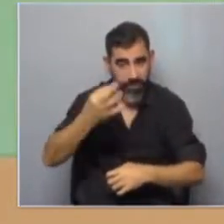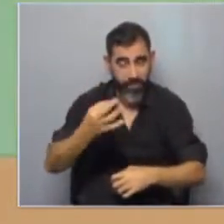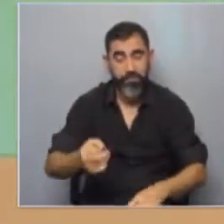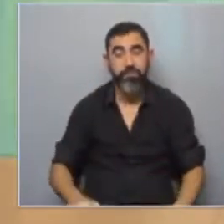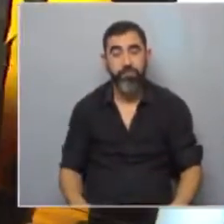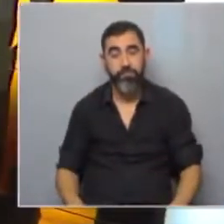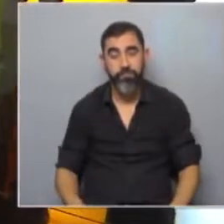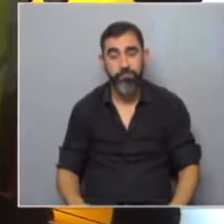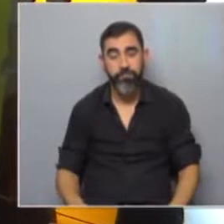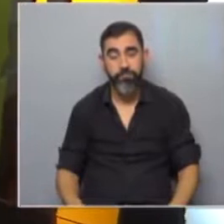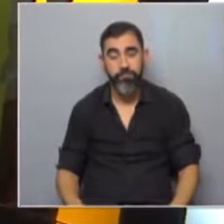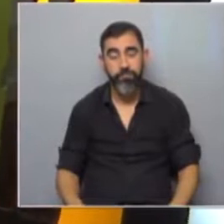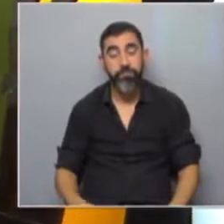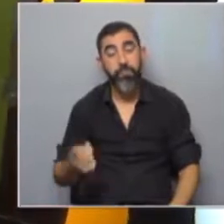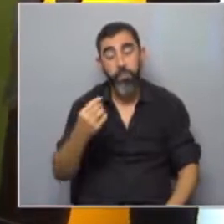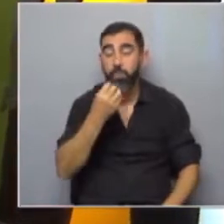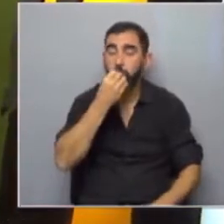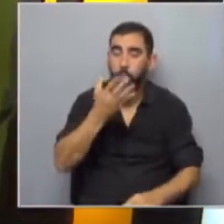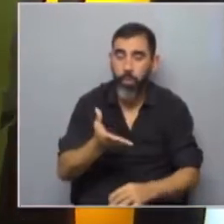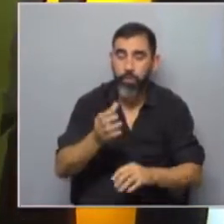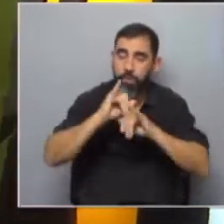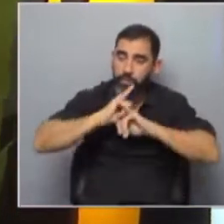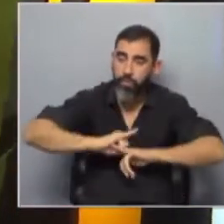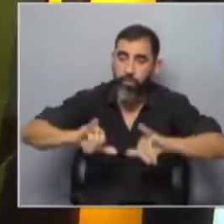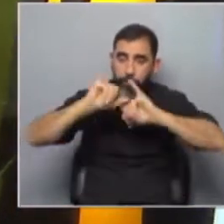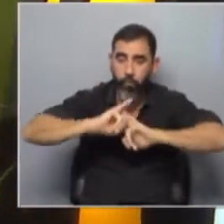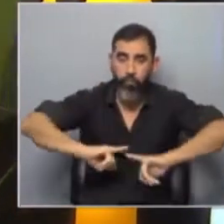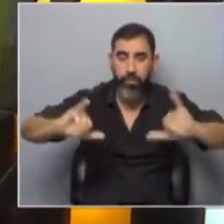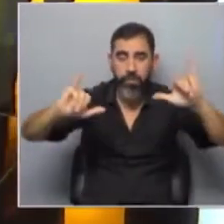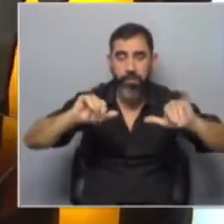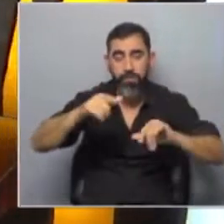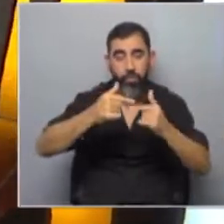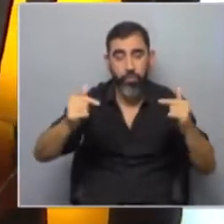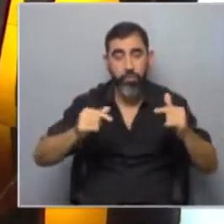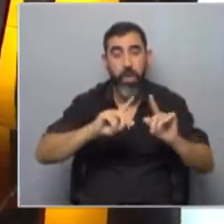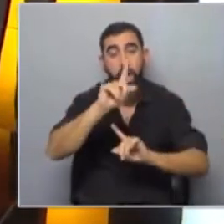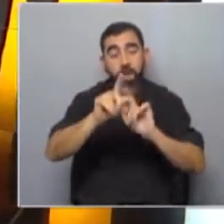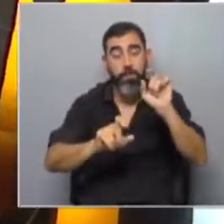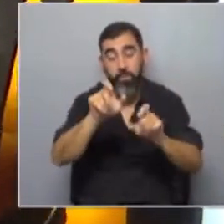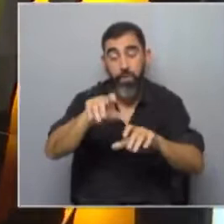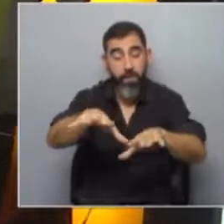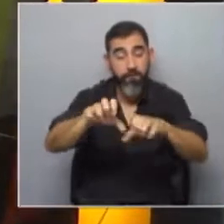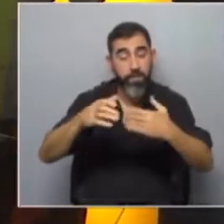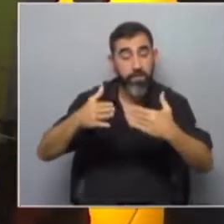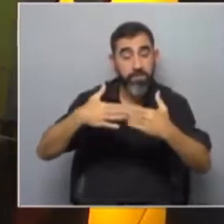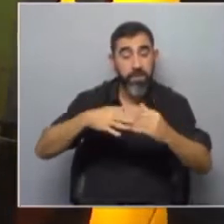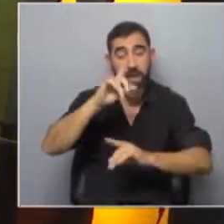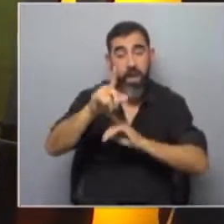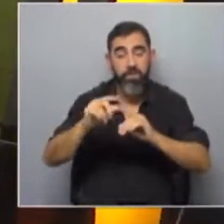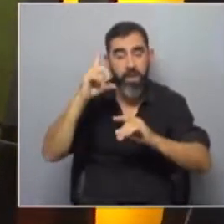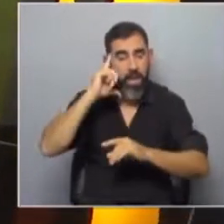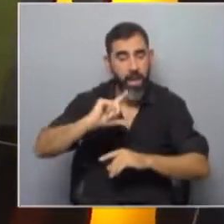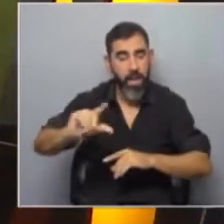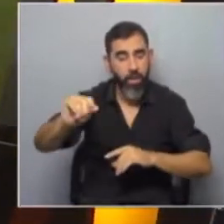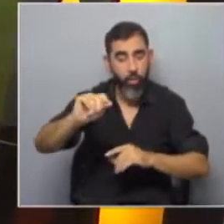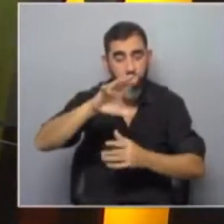lobizón, y andaba destartalado, tenía patas largas y era mucho más grande que un perro y que un zorro. Entonces, eso demuestra también que